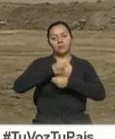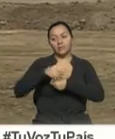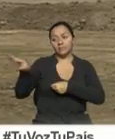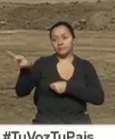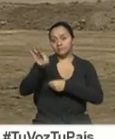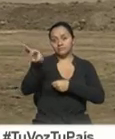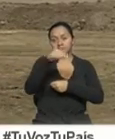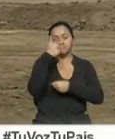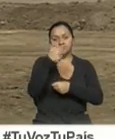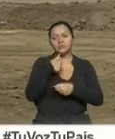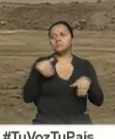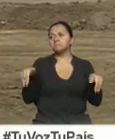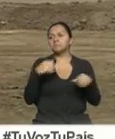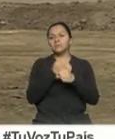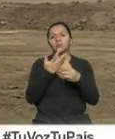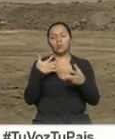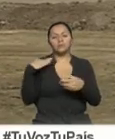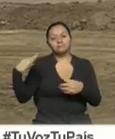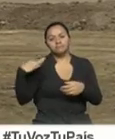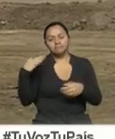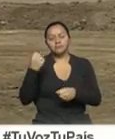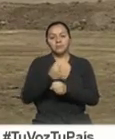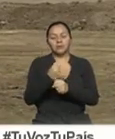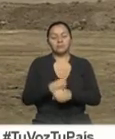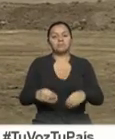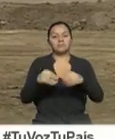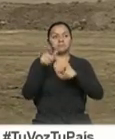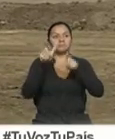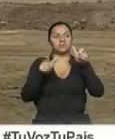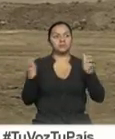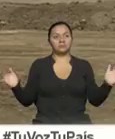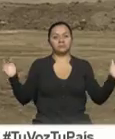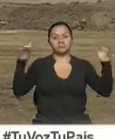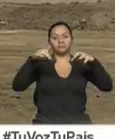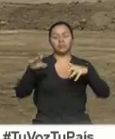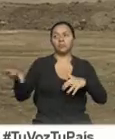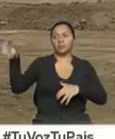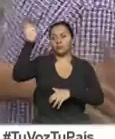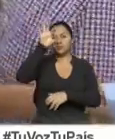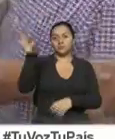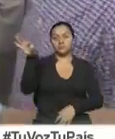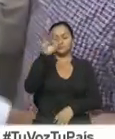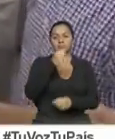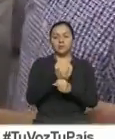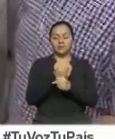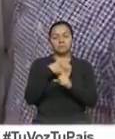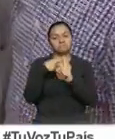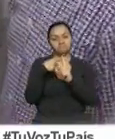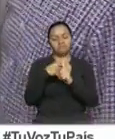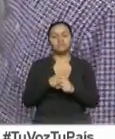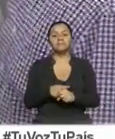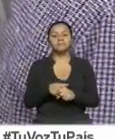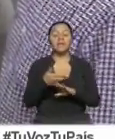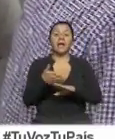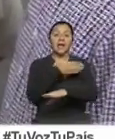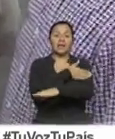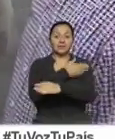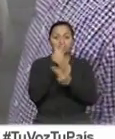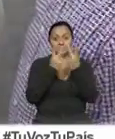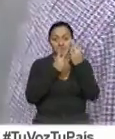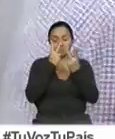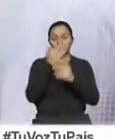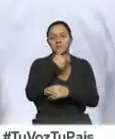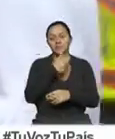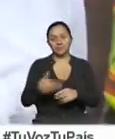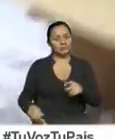no solamente para la localidad, sino para las personas en general que vienen de otras provincias a trabajar. Previo a esta visita, el primer mandatario visitó